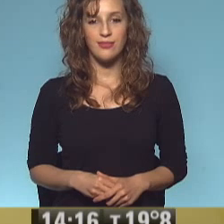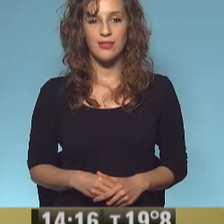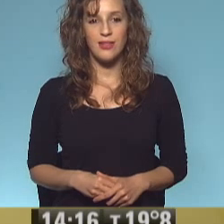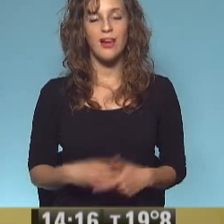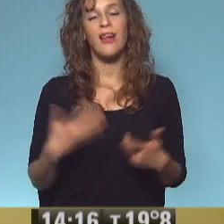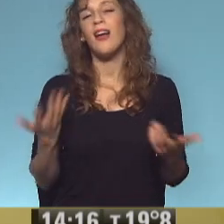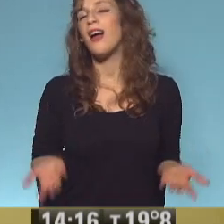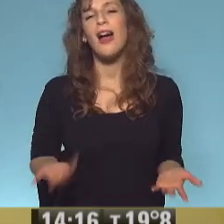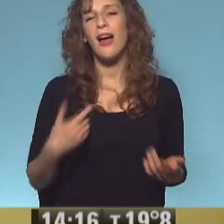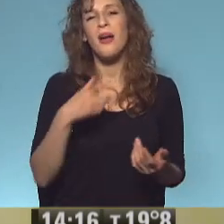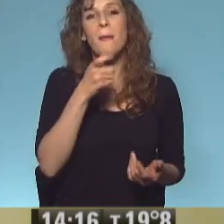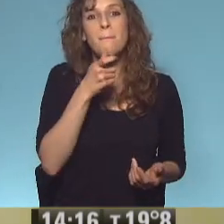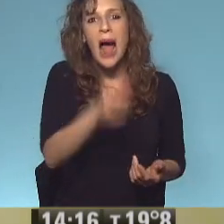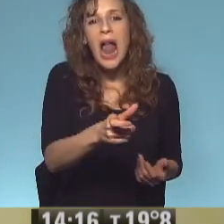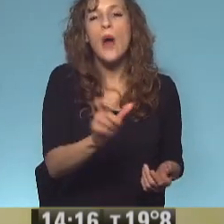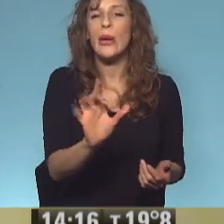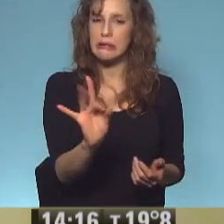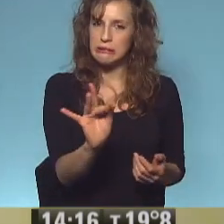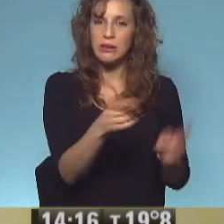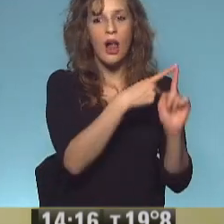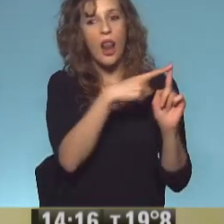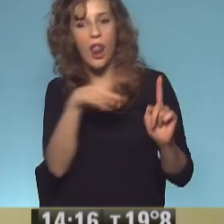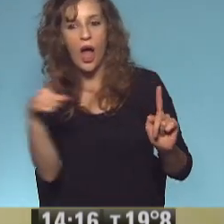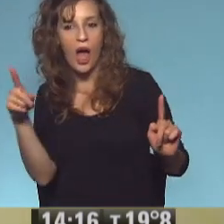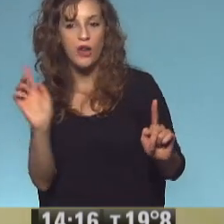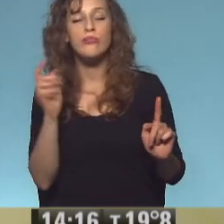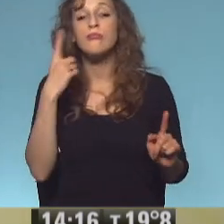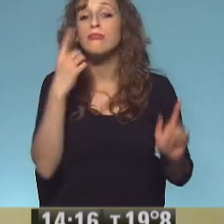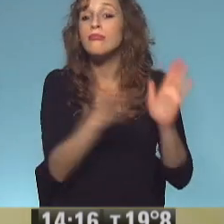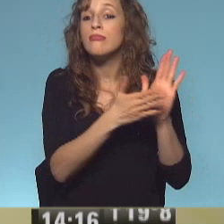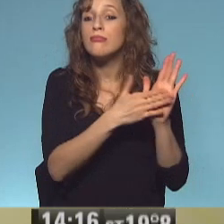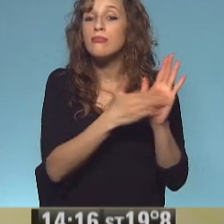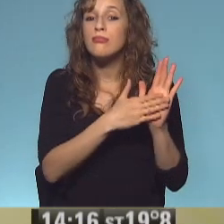Es una palabra larguísima, pero podemos intentarlo.